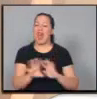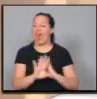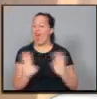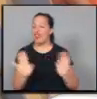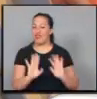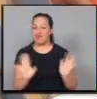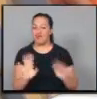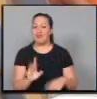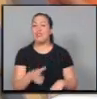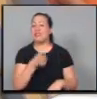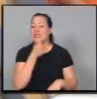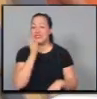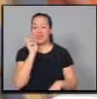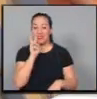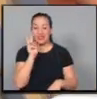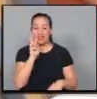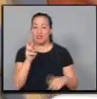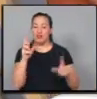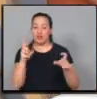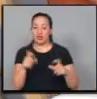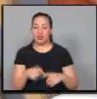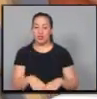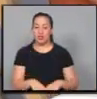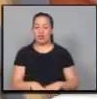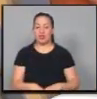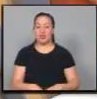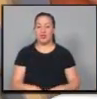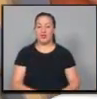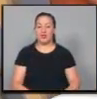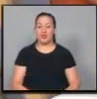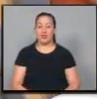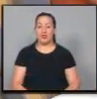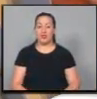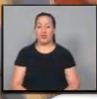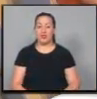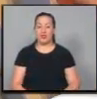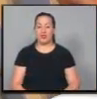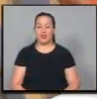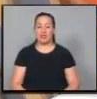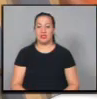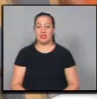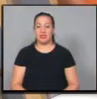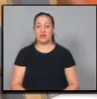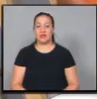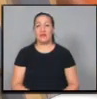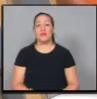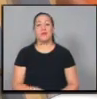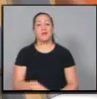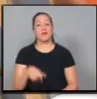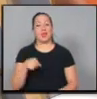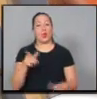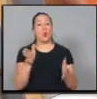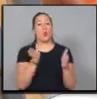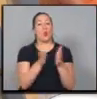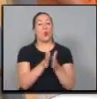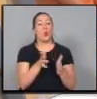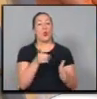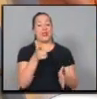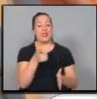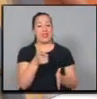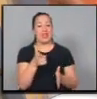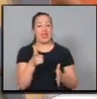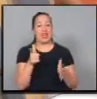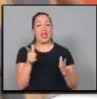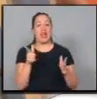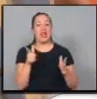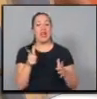seguimos las fotos, te voy a decir de dónde viene uno, de dónde viene el otro. Bueno, él no acá sé. Está una foto con una... Con es la... una buena oportunidad